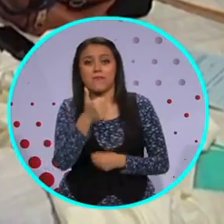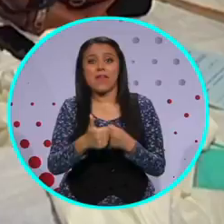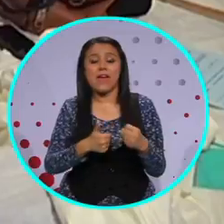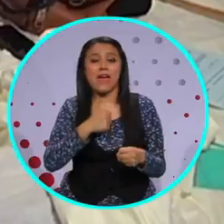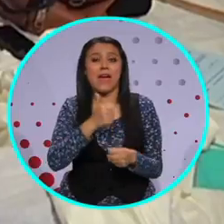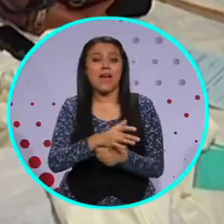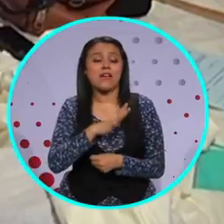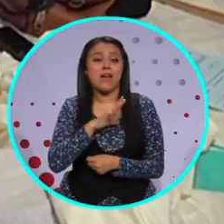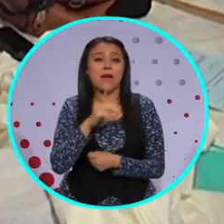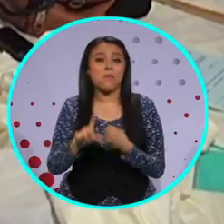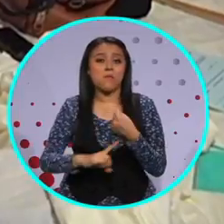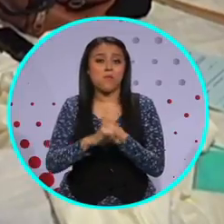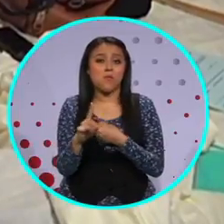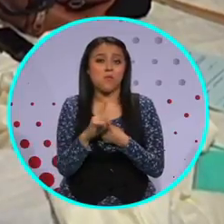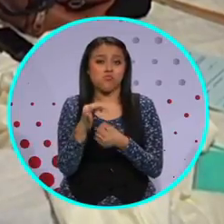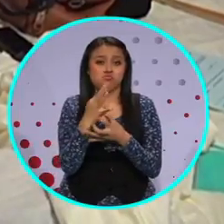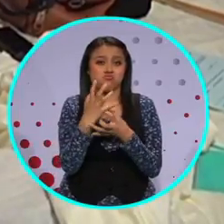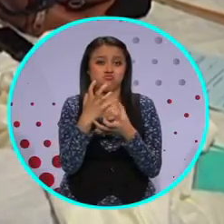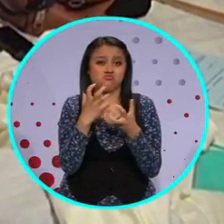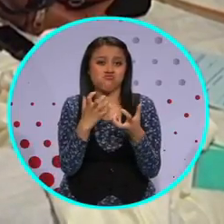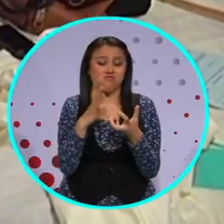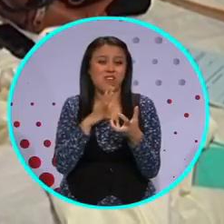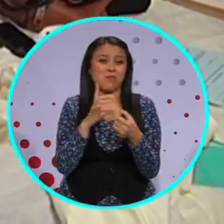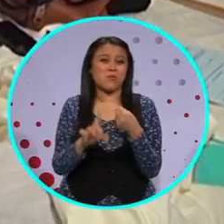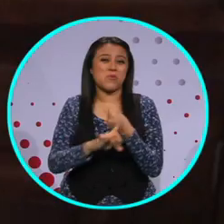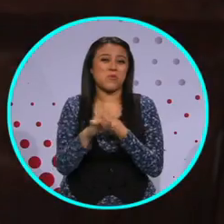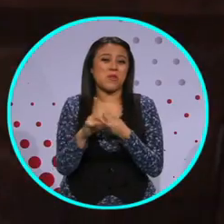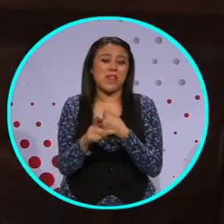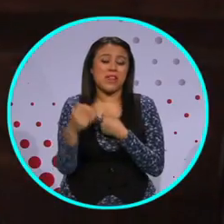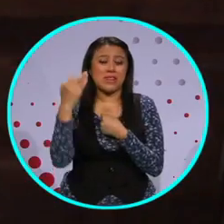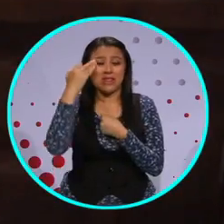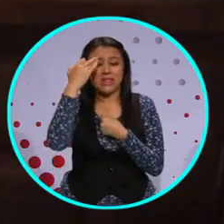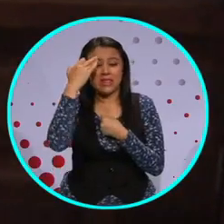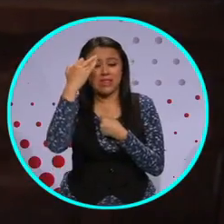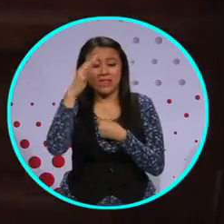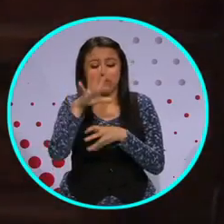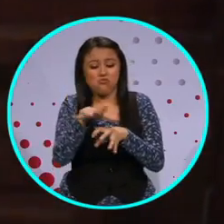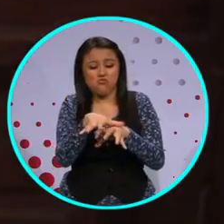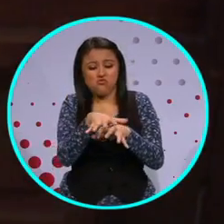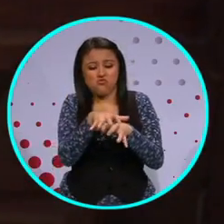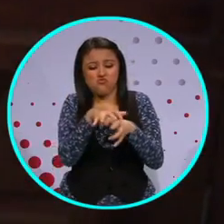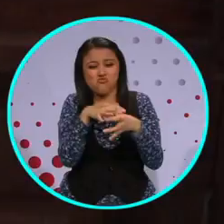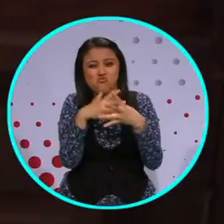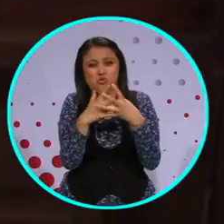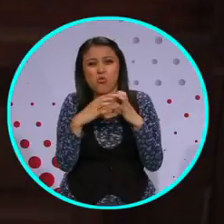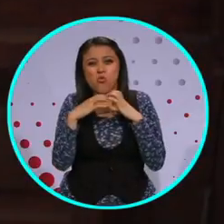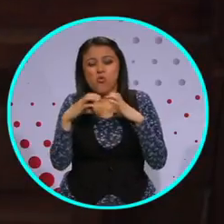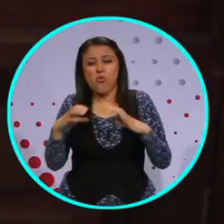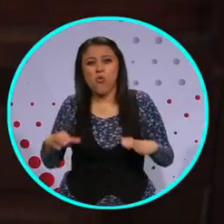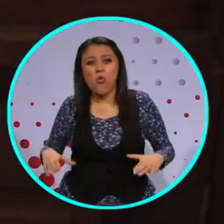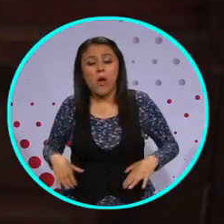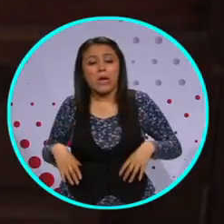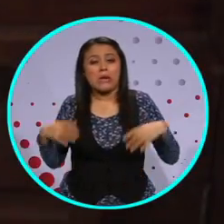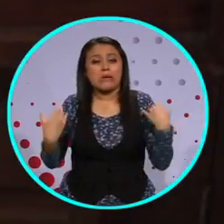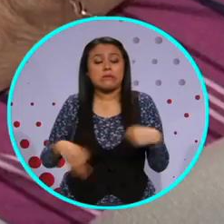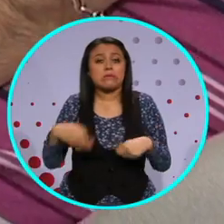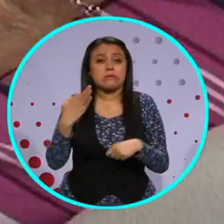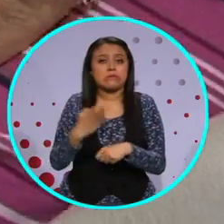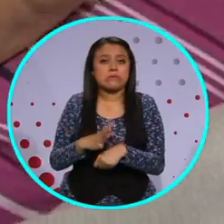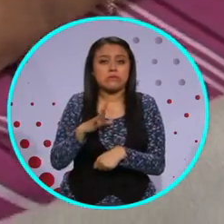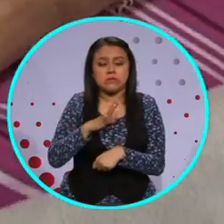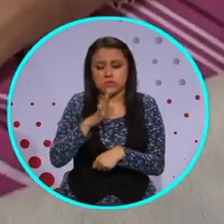artritis reumatoidea enfermedad crónico degenerativa que afecta a las articulaciones del cuerpo en la cual el sistema